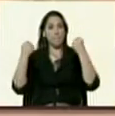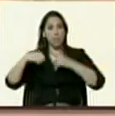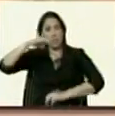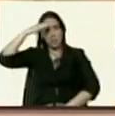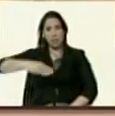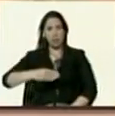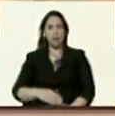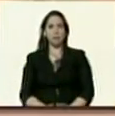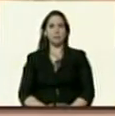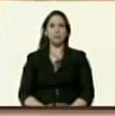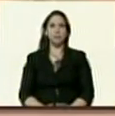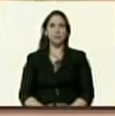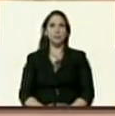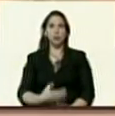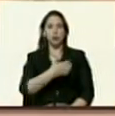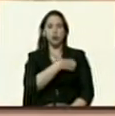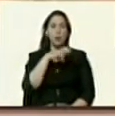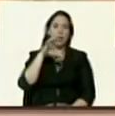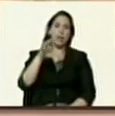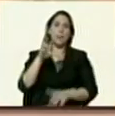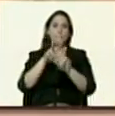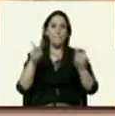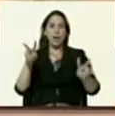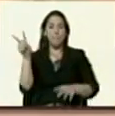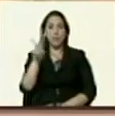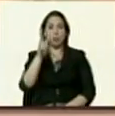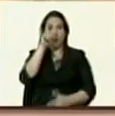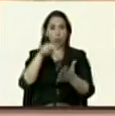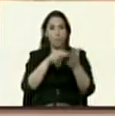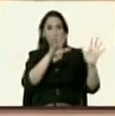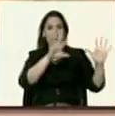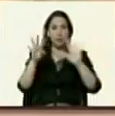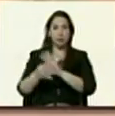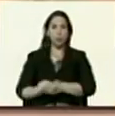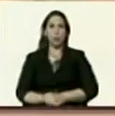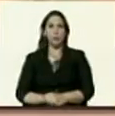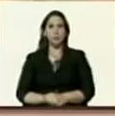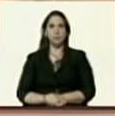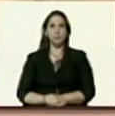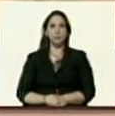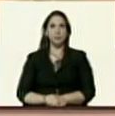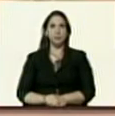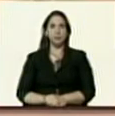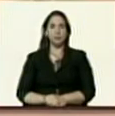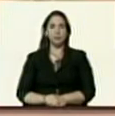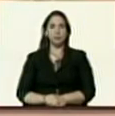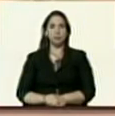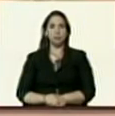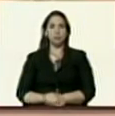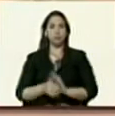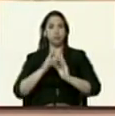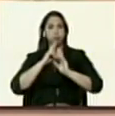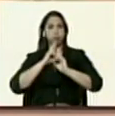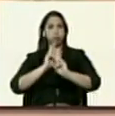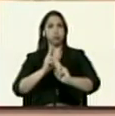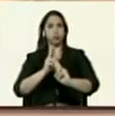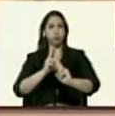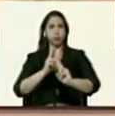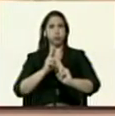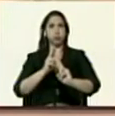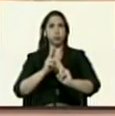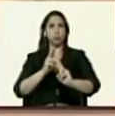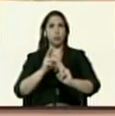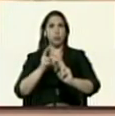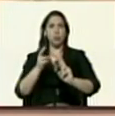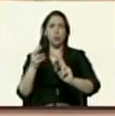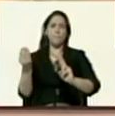militares Soberanía y Paz Venezuela 2019, que dieron resultados